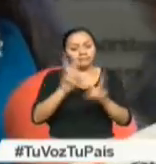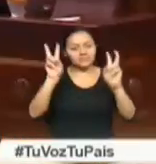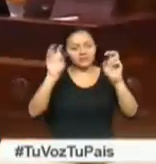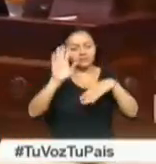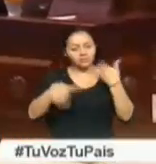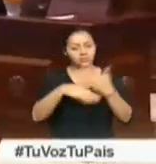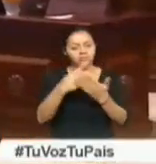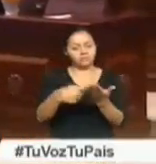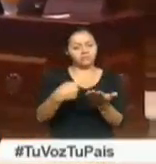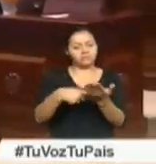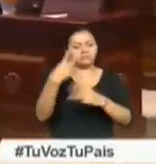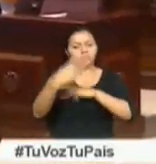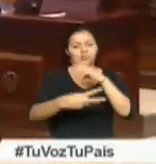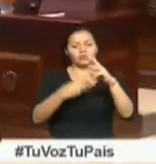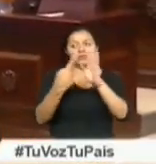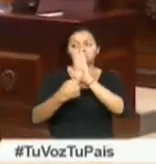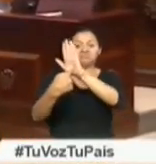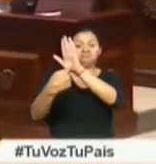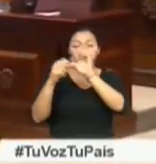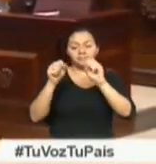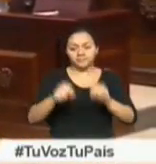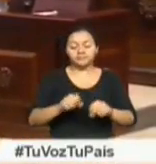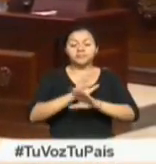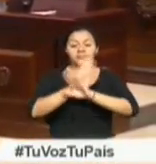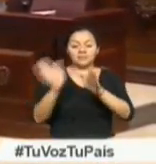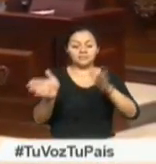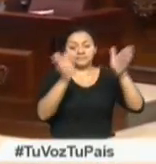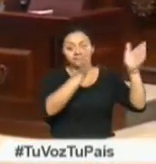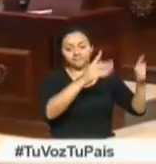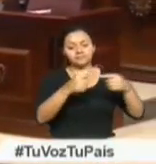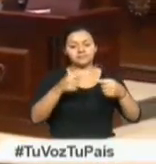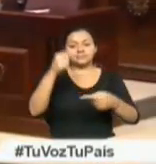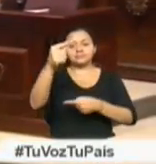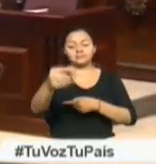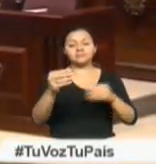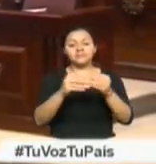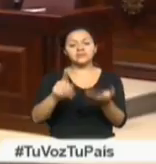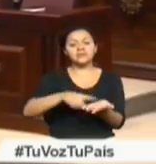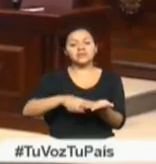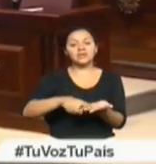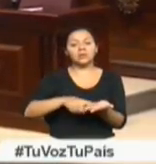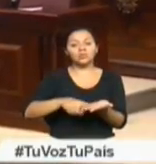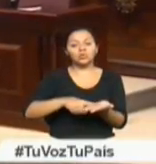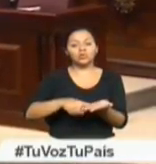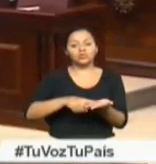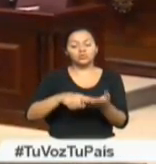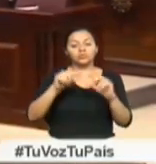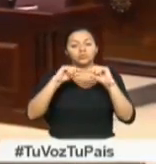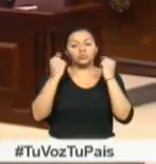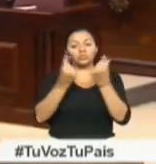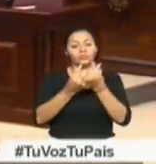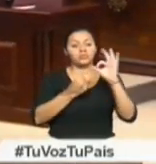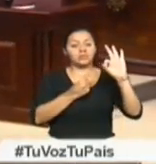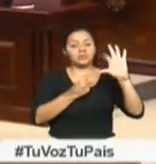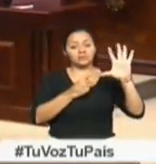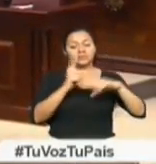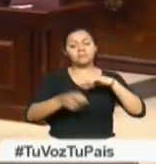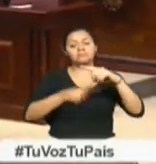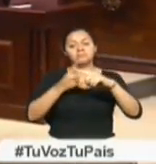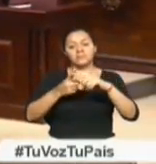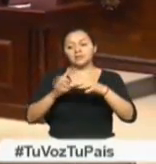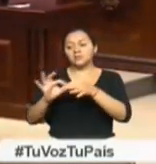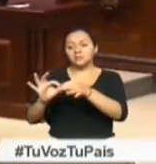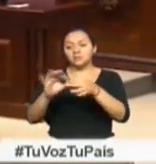debate mundial. Por otra parte, adelantó que en los próximos días mantendrán una reunión entre el bloque oficialista y los aliados políticos